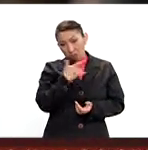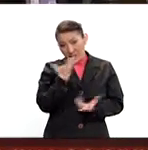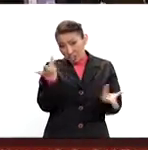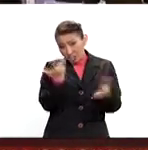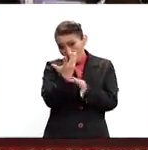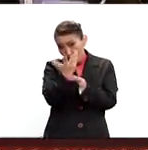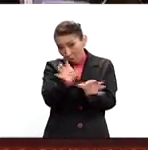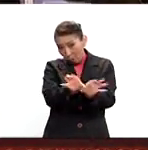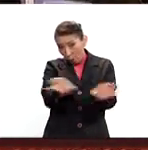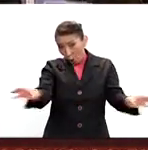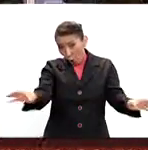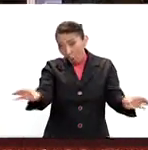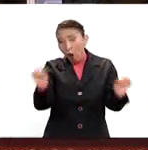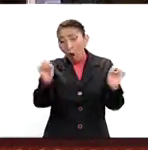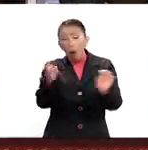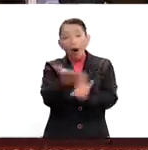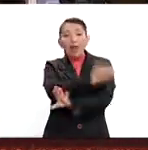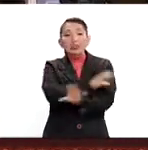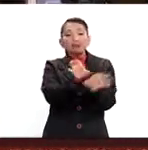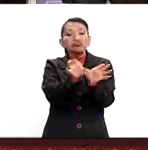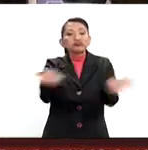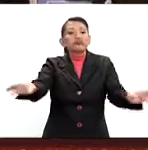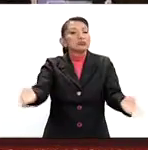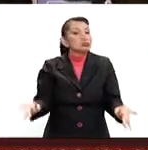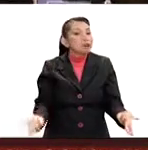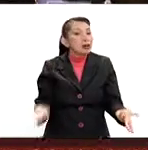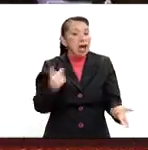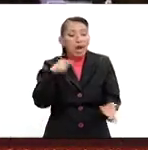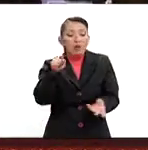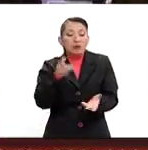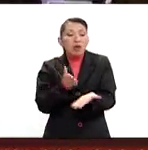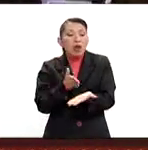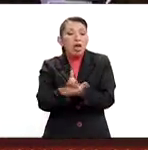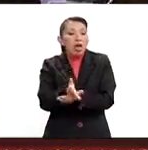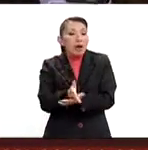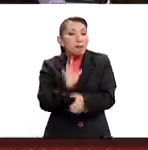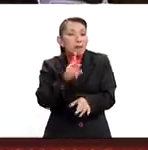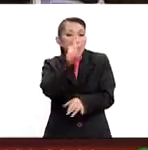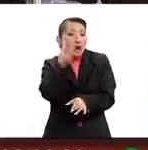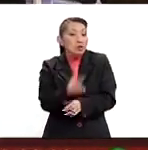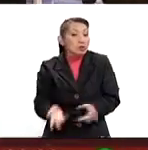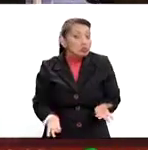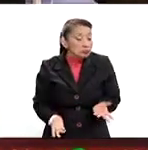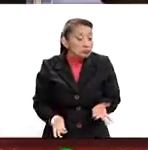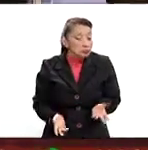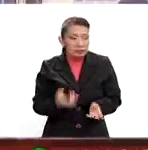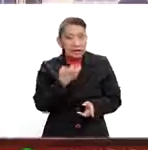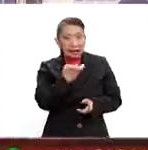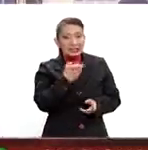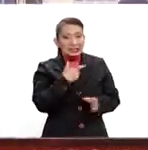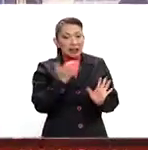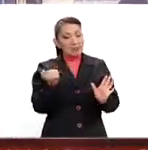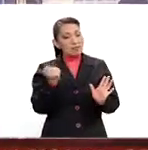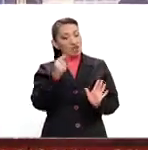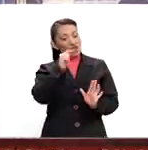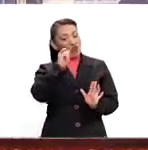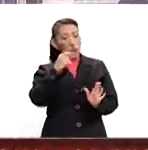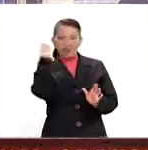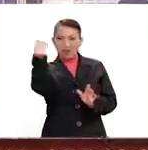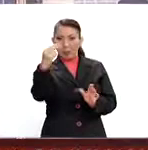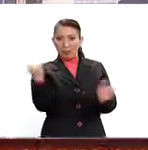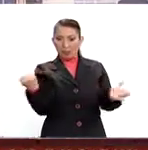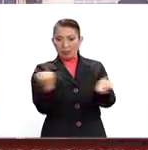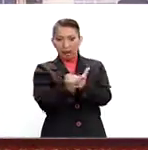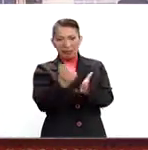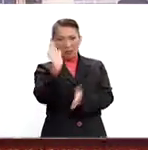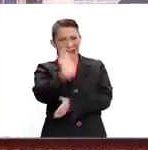dividir o ellos ya estaban divididos y él simplemente fue el activador. Porque ahí está la clave, acabas de decir la marca Trump. ¿Y